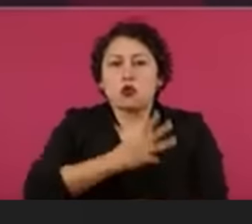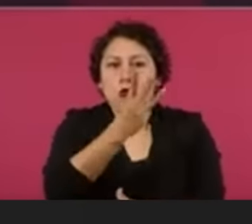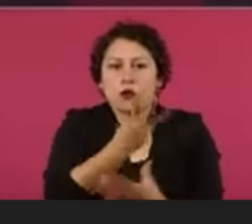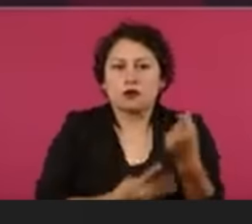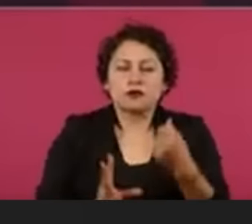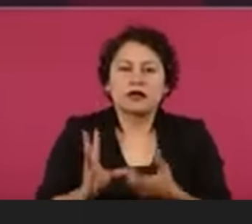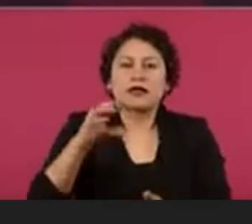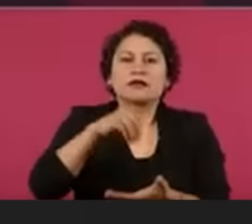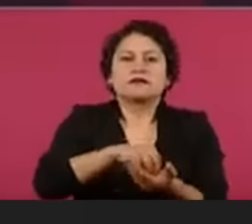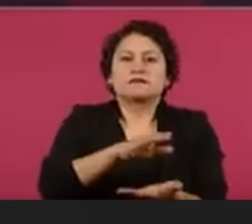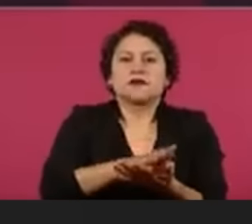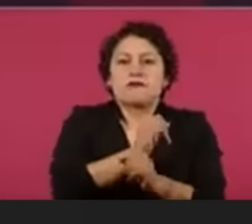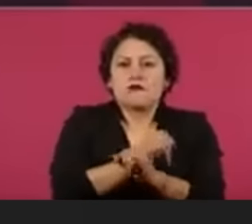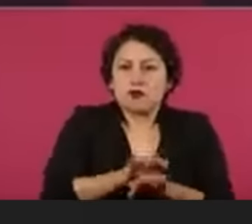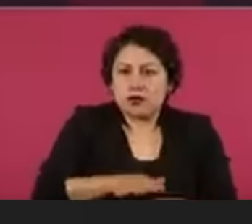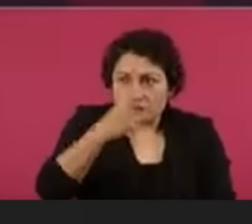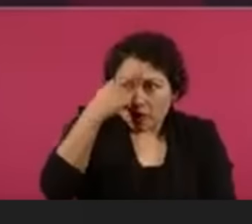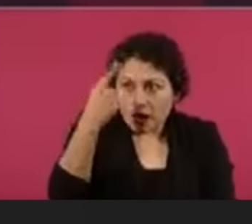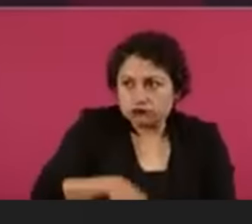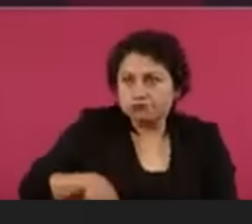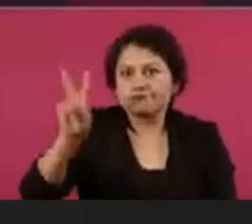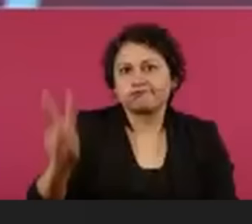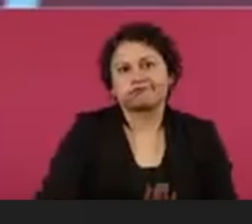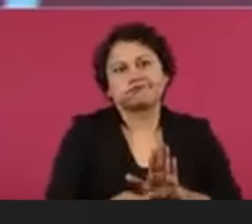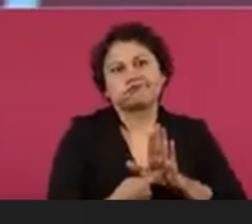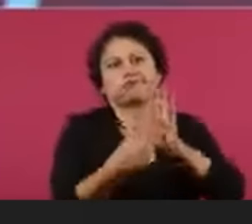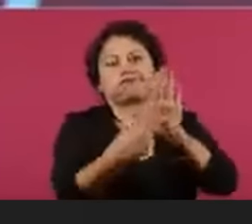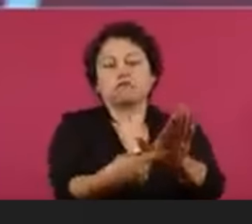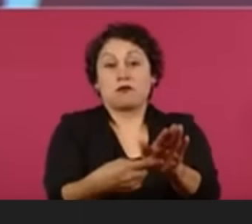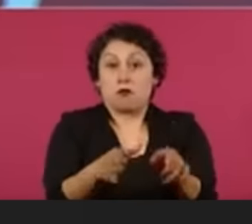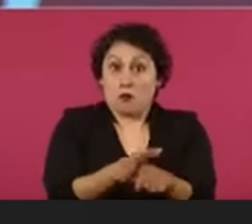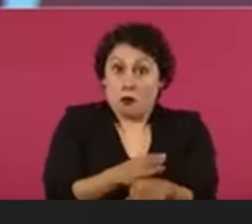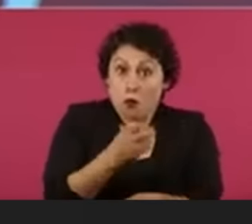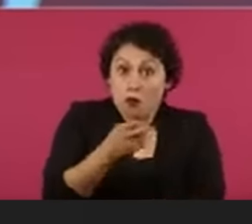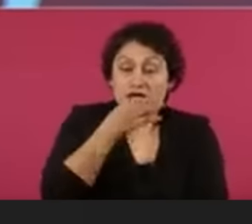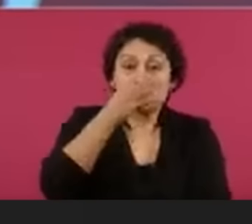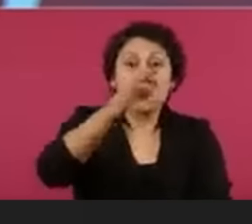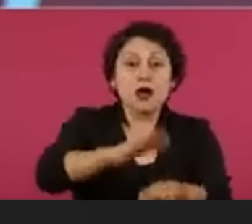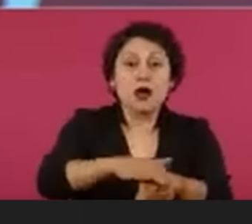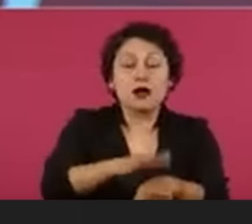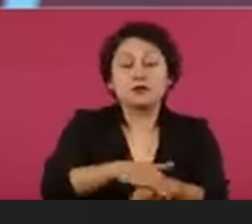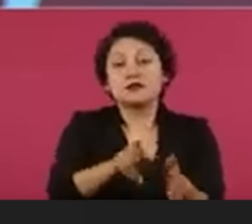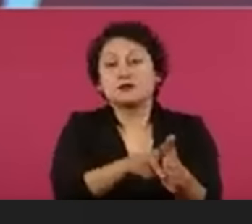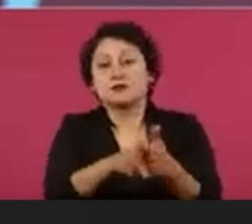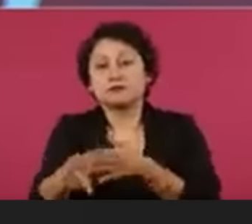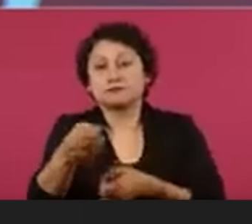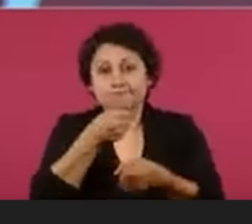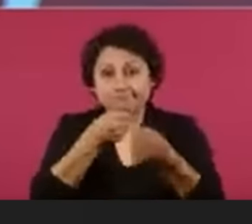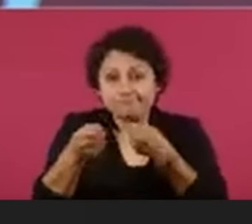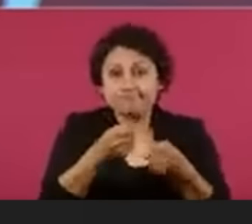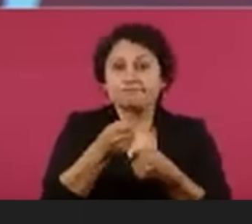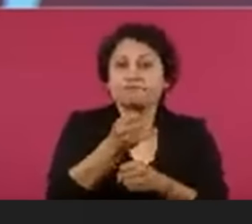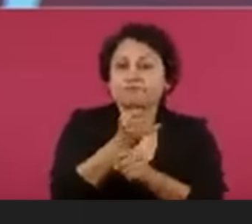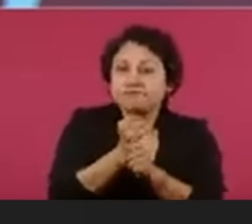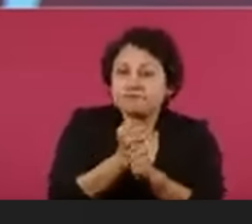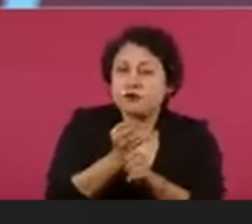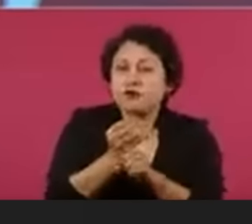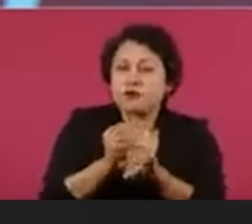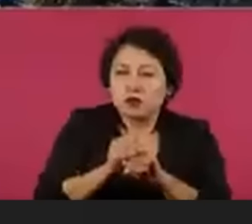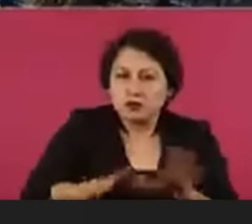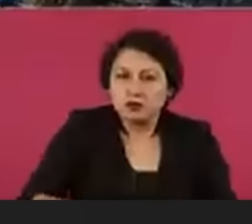Por tanto, el periodismo no debe confundirse jamás con la manufactura de contenidos que desde